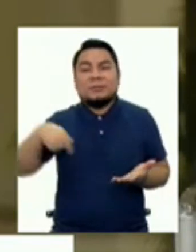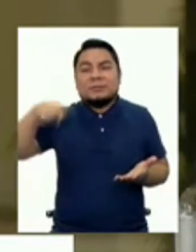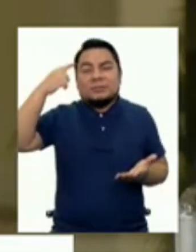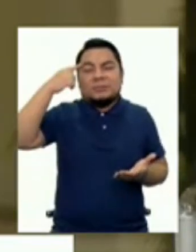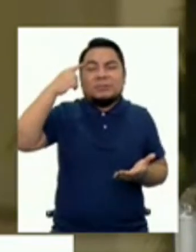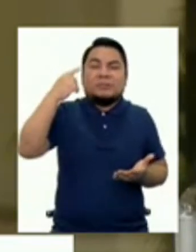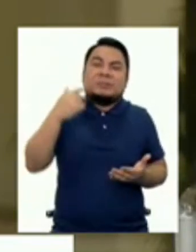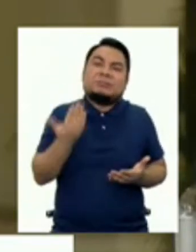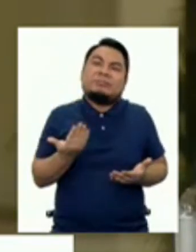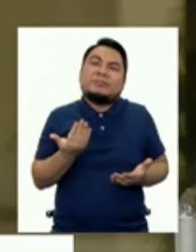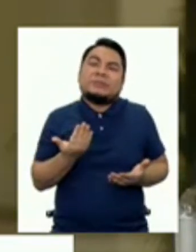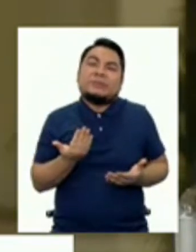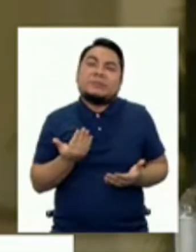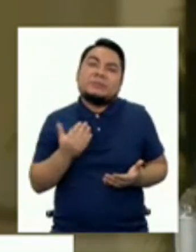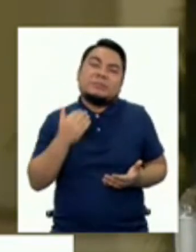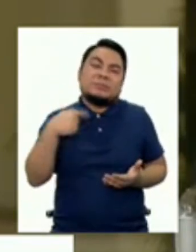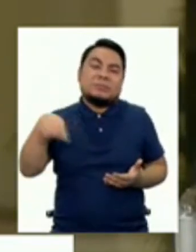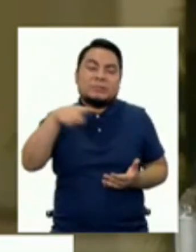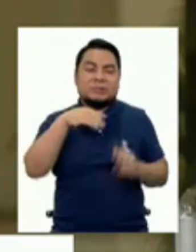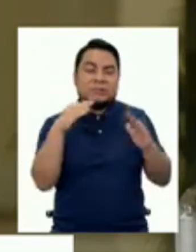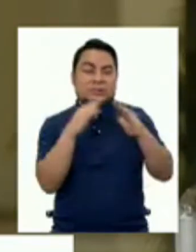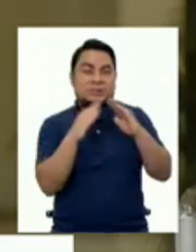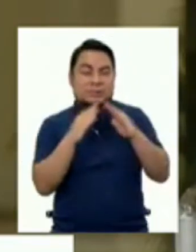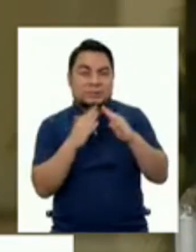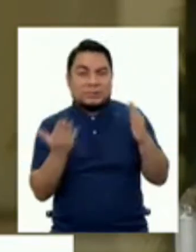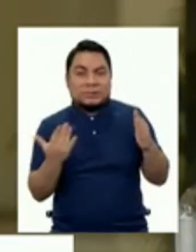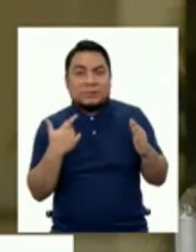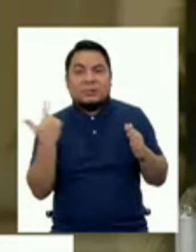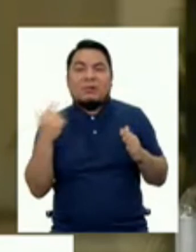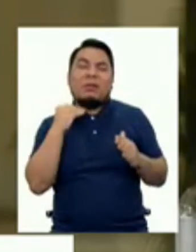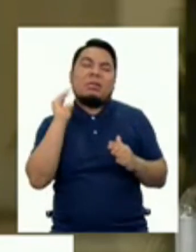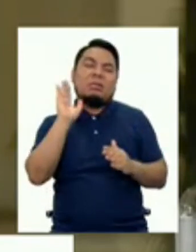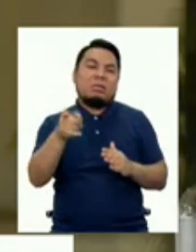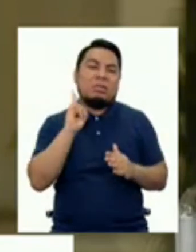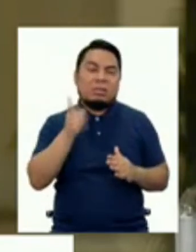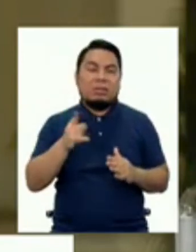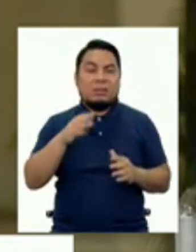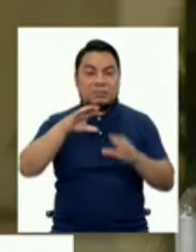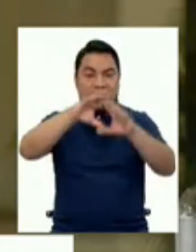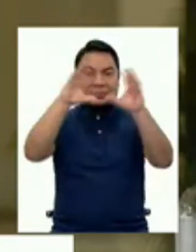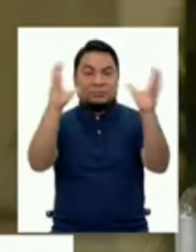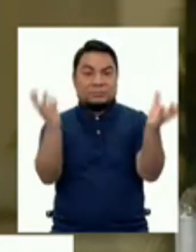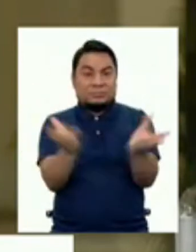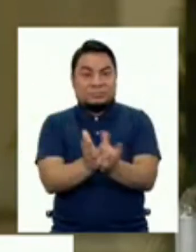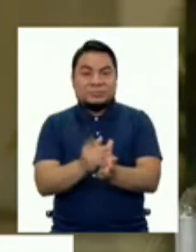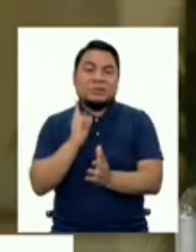despreciado el hogar común,